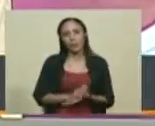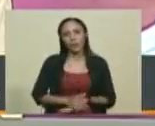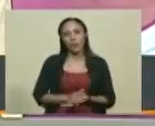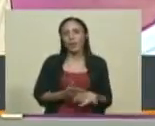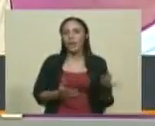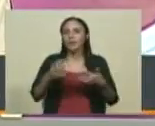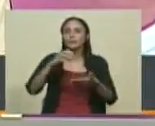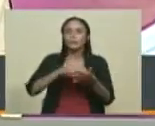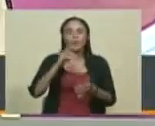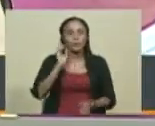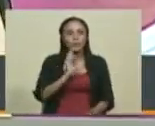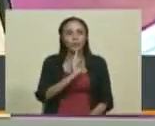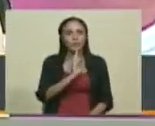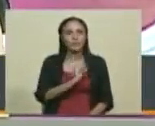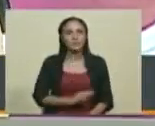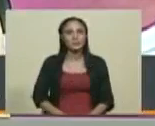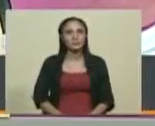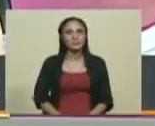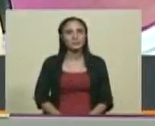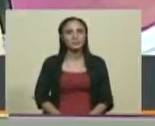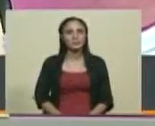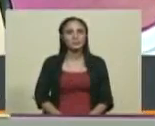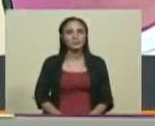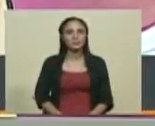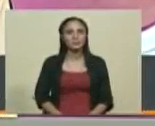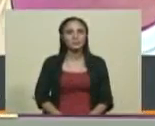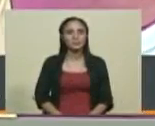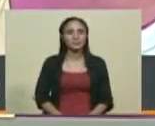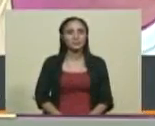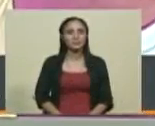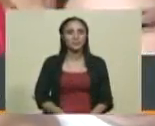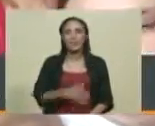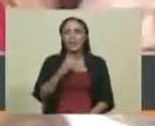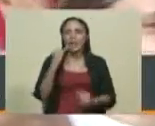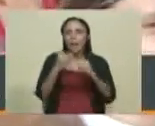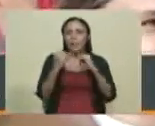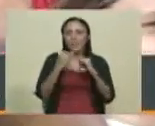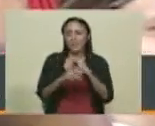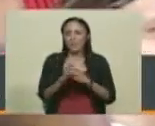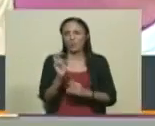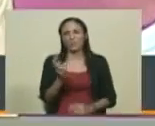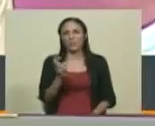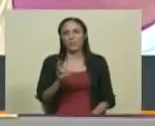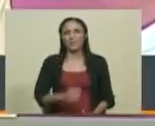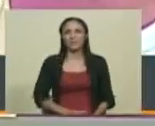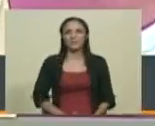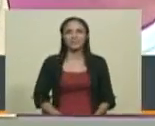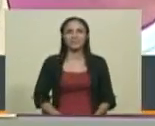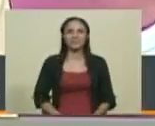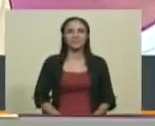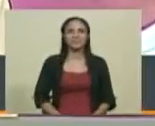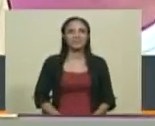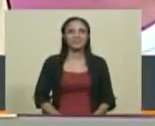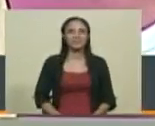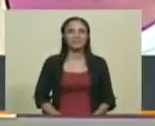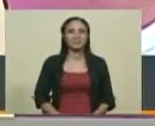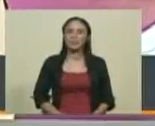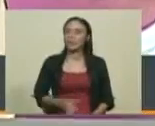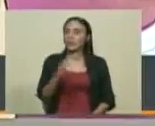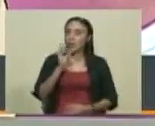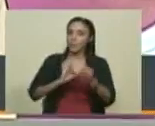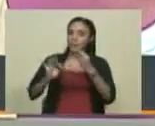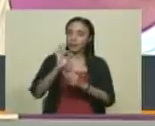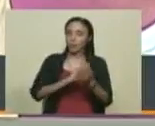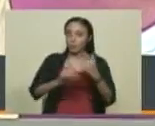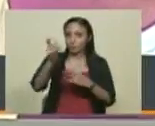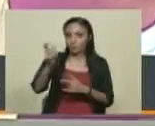llegó? Torreyes es como catalán, ¿verdad? De Cataluña. Bueno, Franlis,